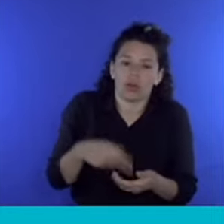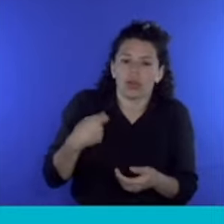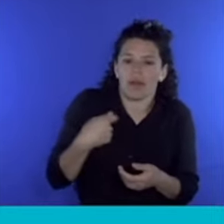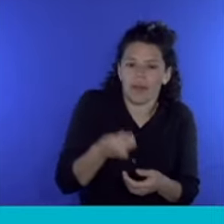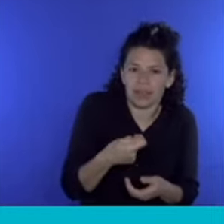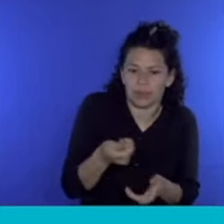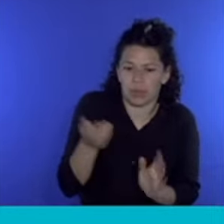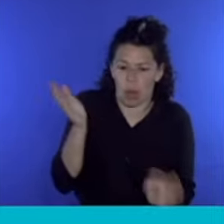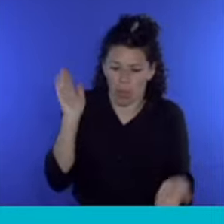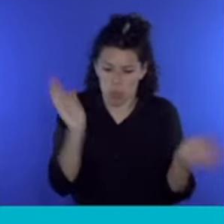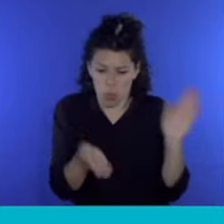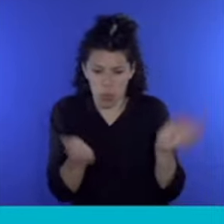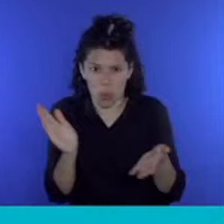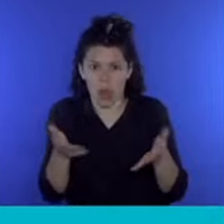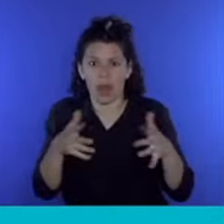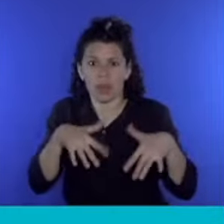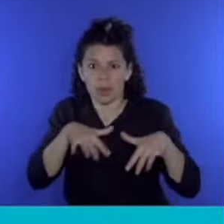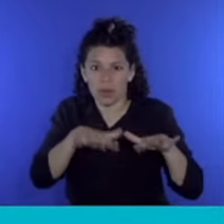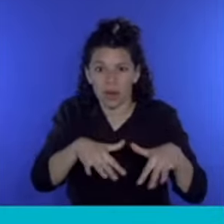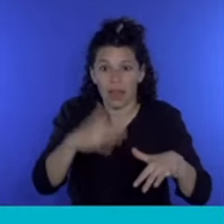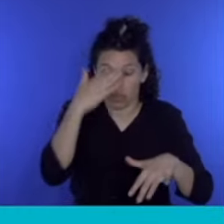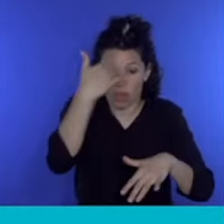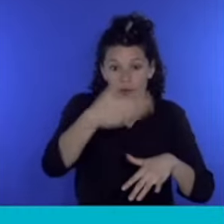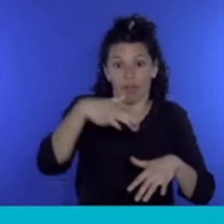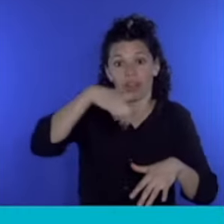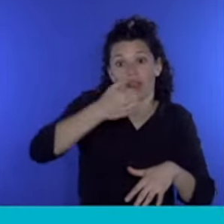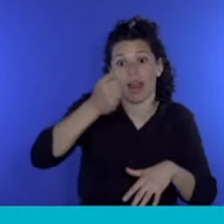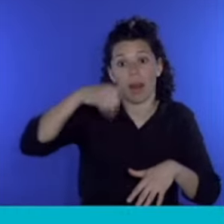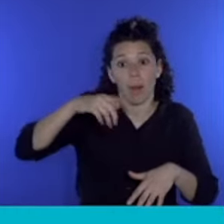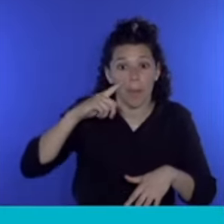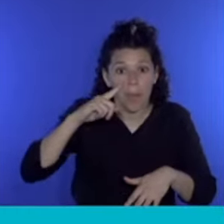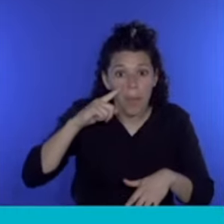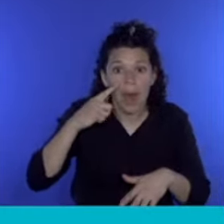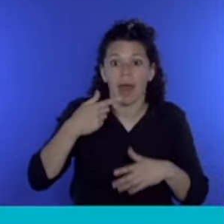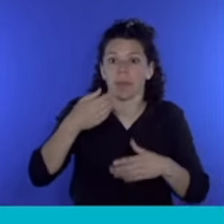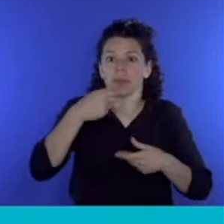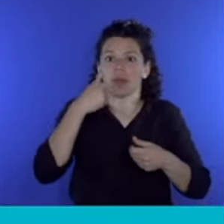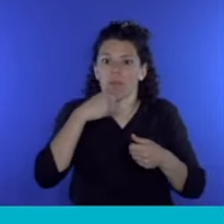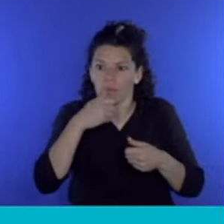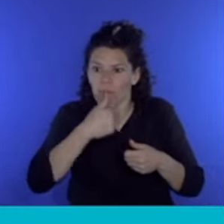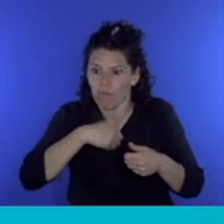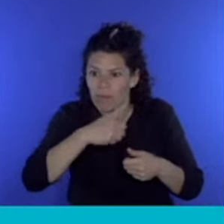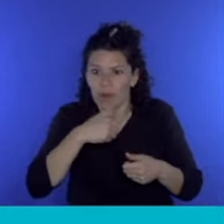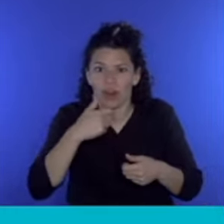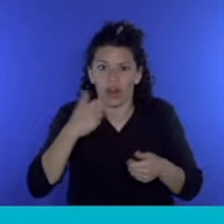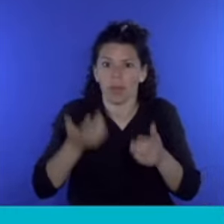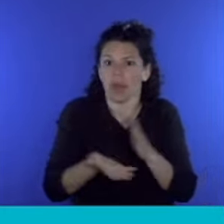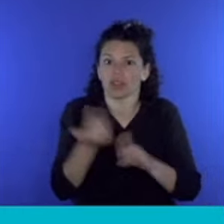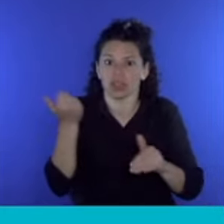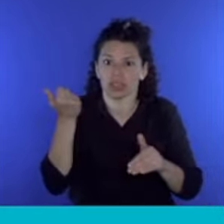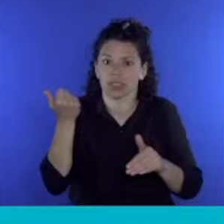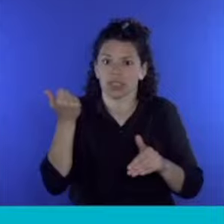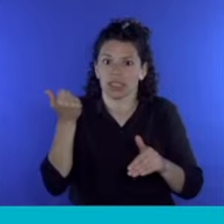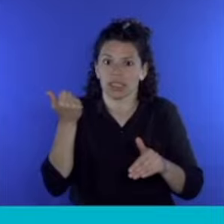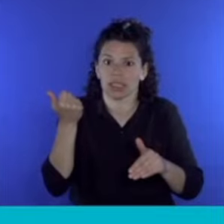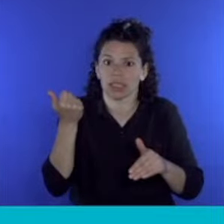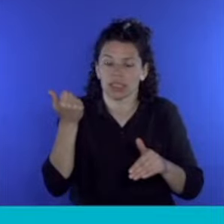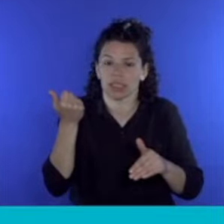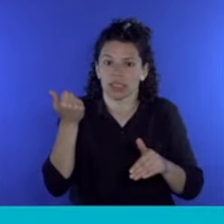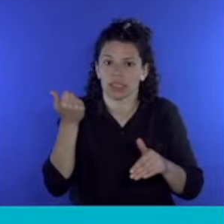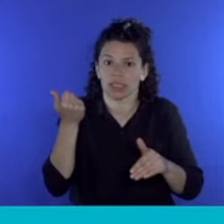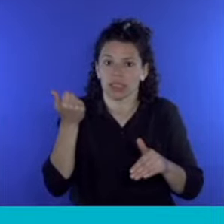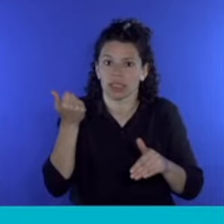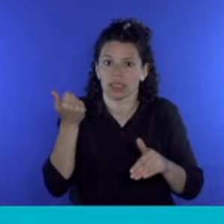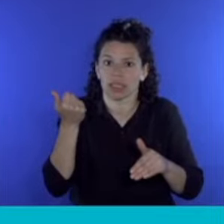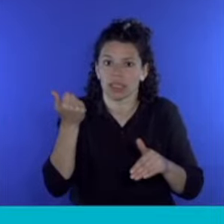caso venían de manifestarse frente al PAMI, que ha retirado los medicamentos y que creo que es una señal de nuestros tiempos. La represión